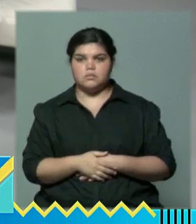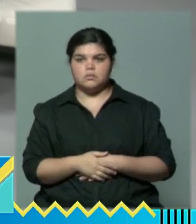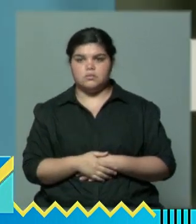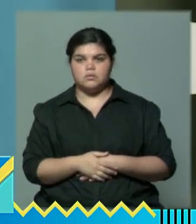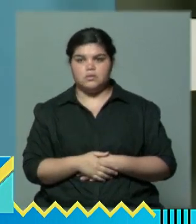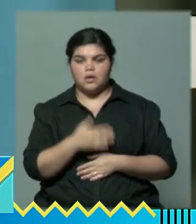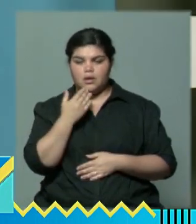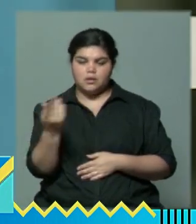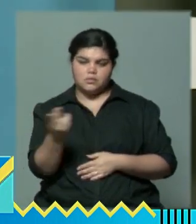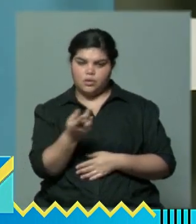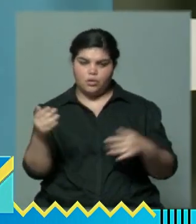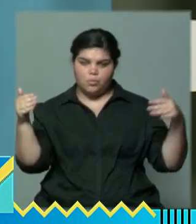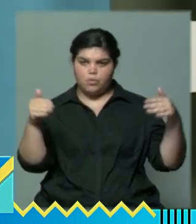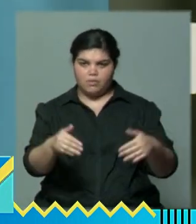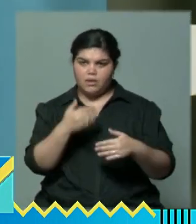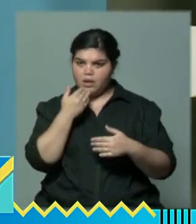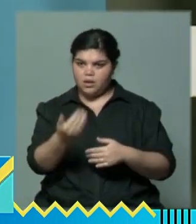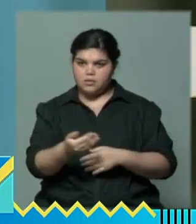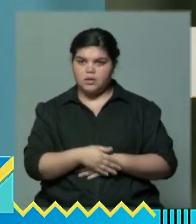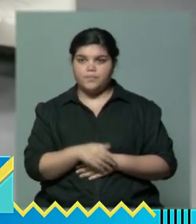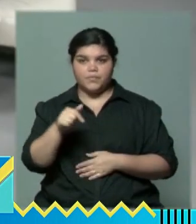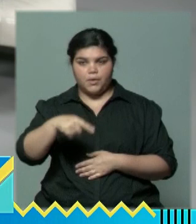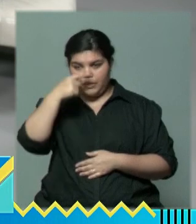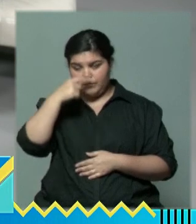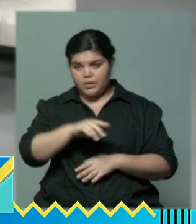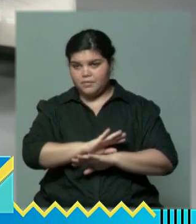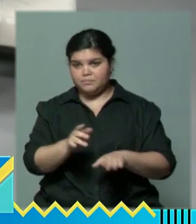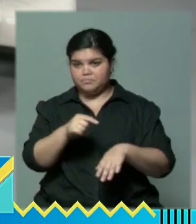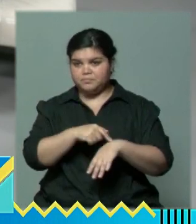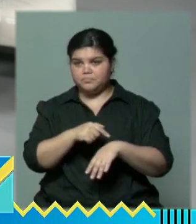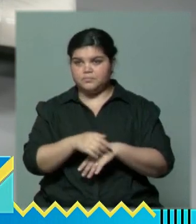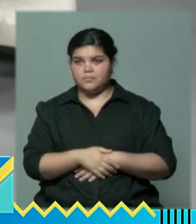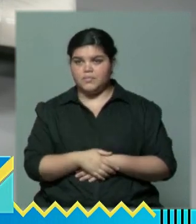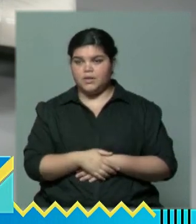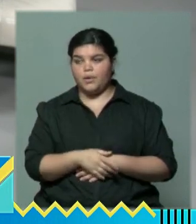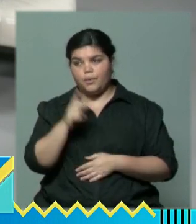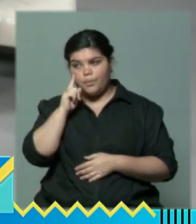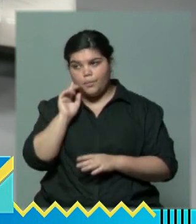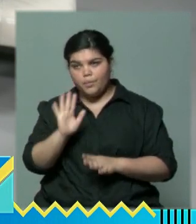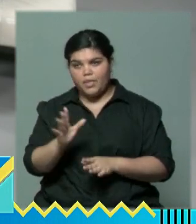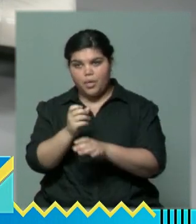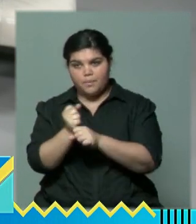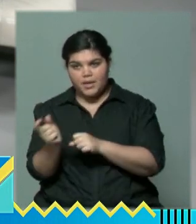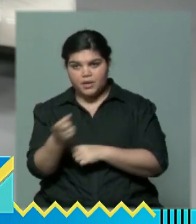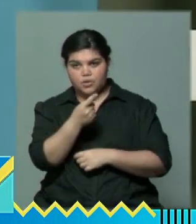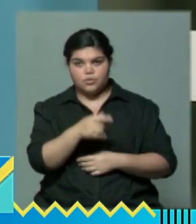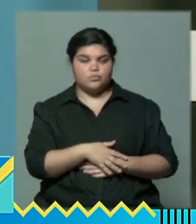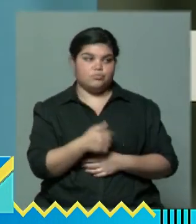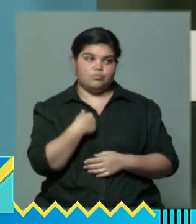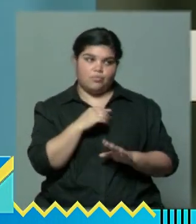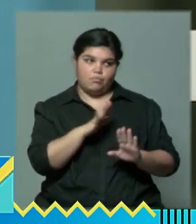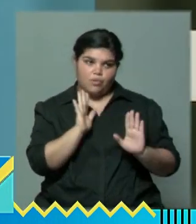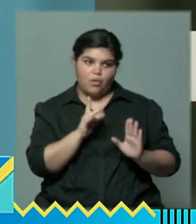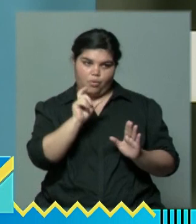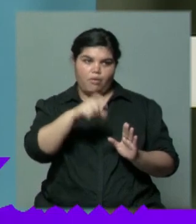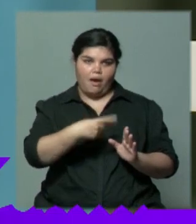También te agradecemos, Pablo, por estar aquí en ustedes. Distintos Parecidos. Hemos llegado al final. Hemos llegado hasta el final, ojo con la vuelta al micro y bueno, será hasta mañana. Sí. Yo por las dudas... Ya tenés el sí,